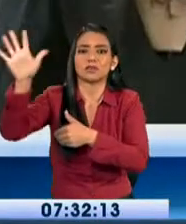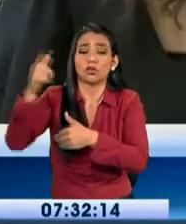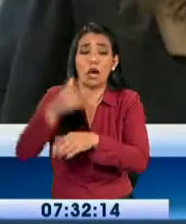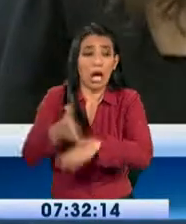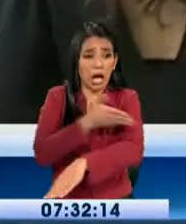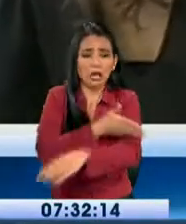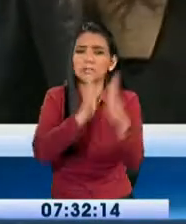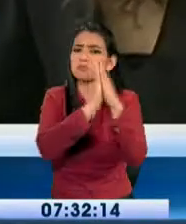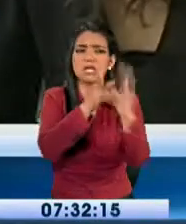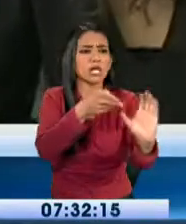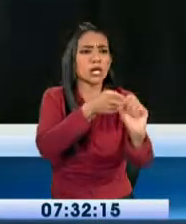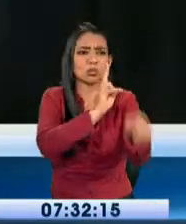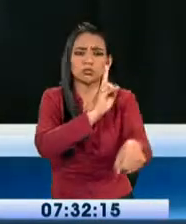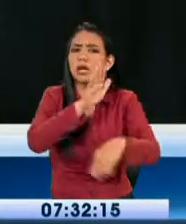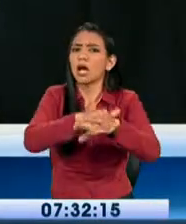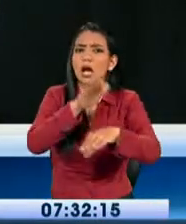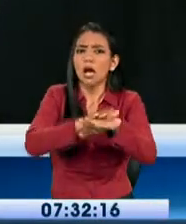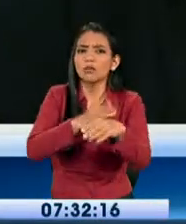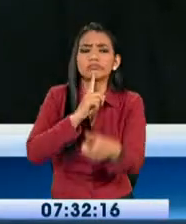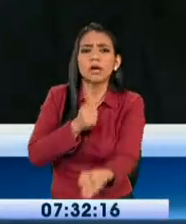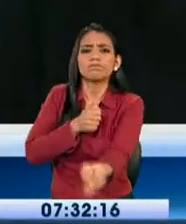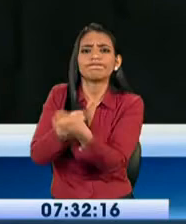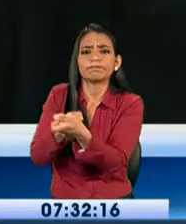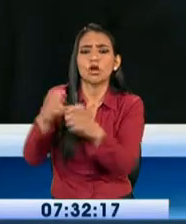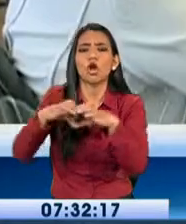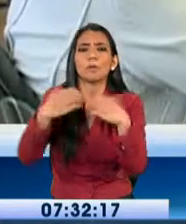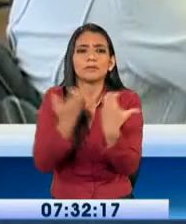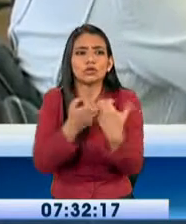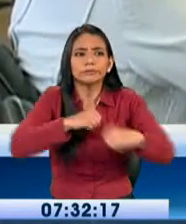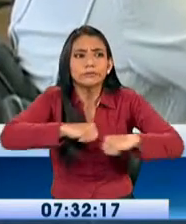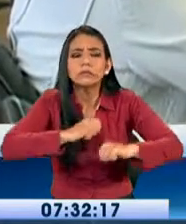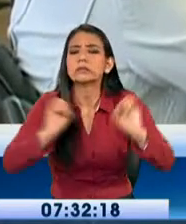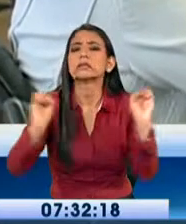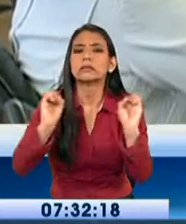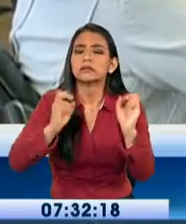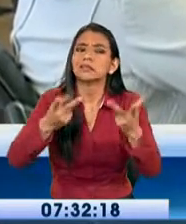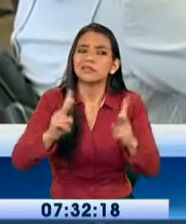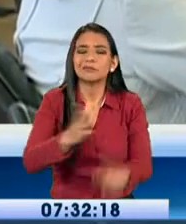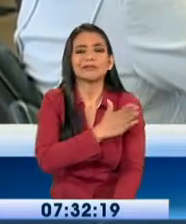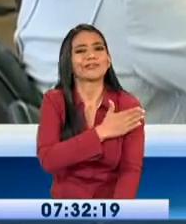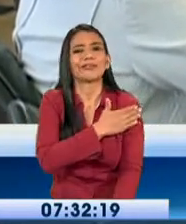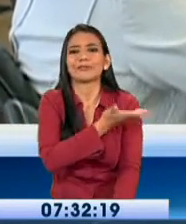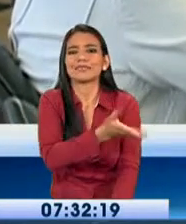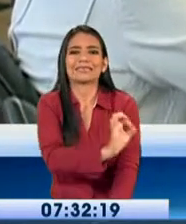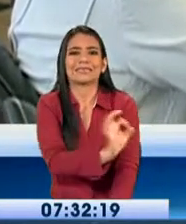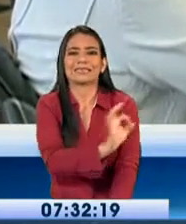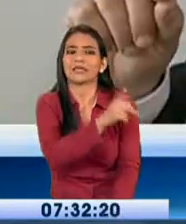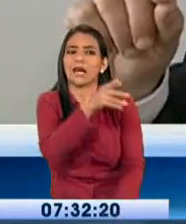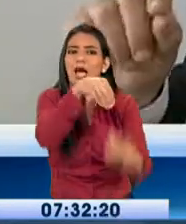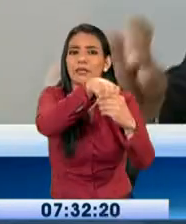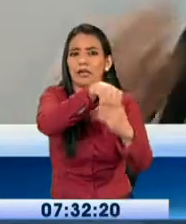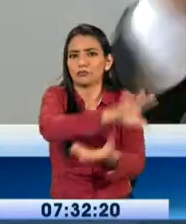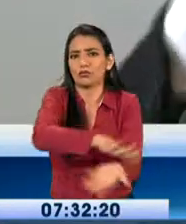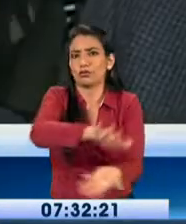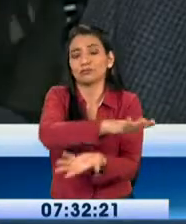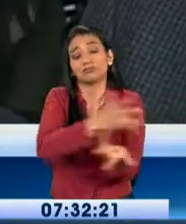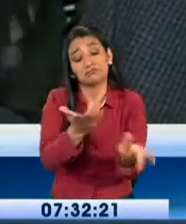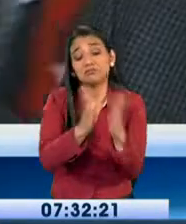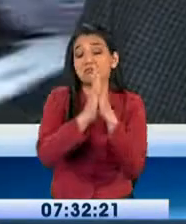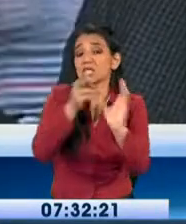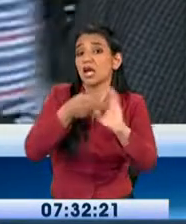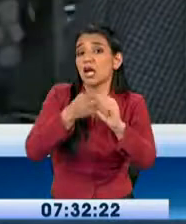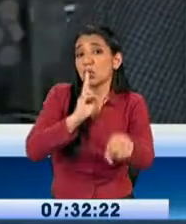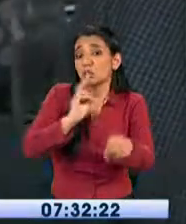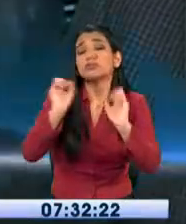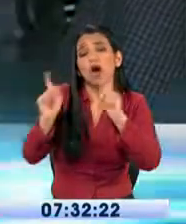su renuncia debido a la falta de operatividad de la comisión y sobre todo a la desconfianza de su accionar político dentro de la bancada. Hay